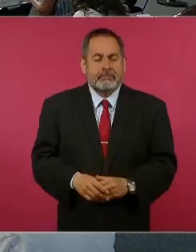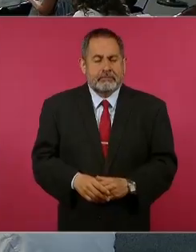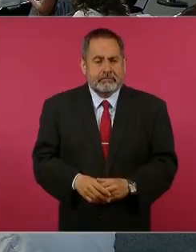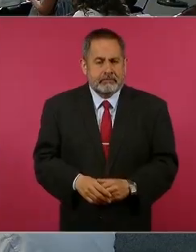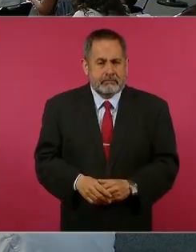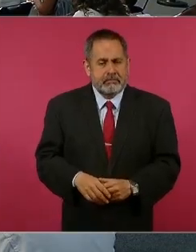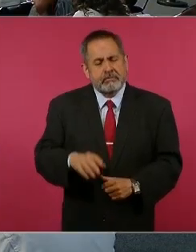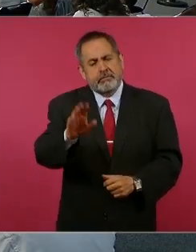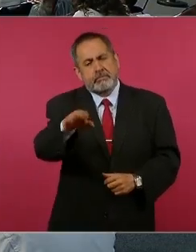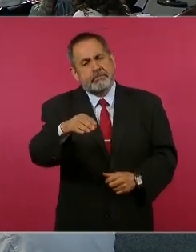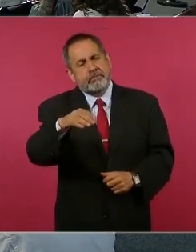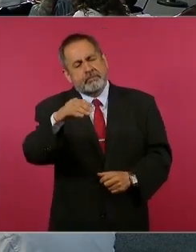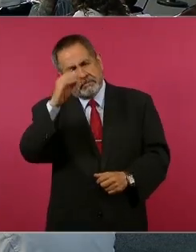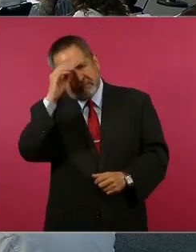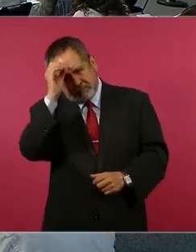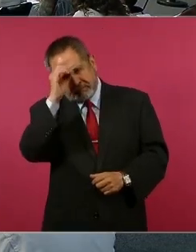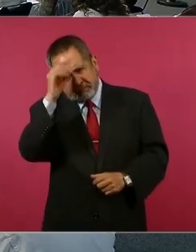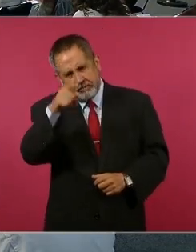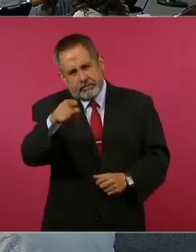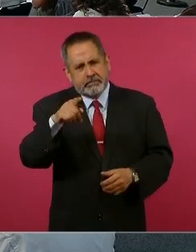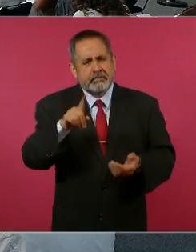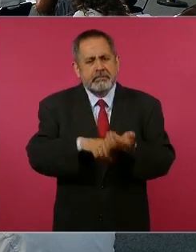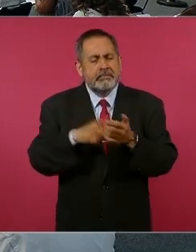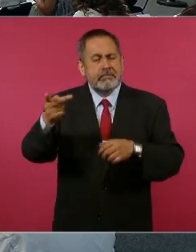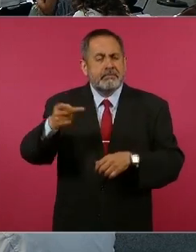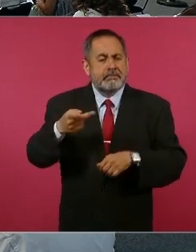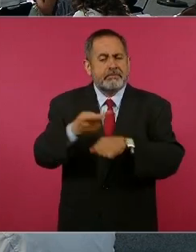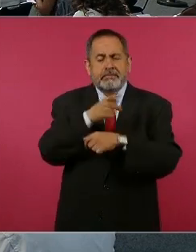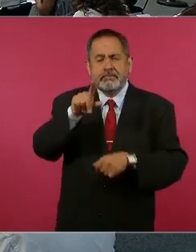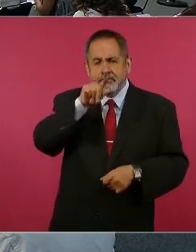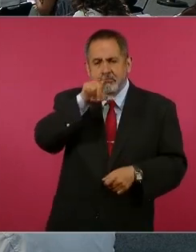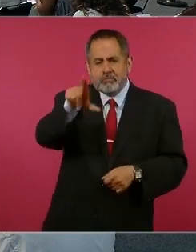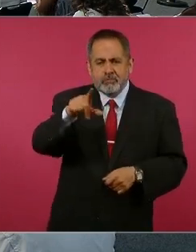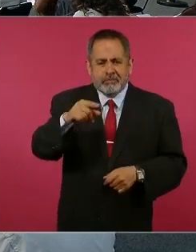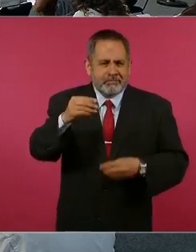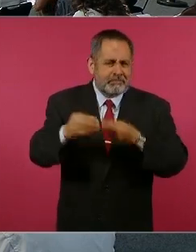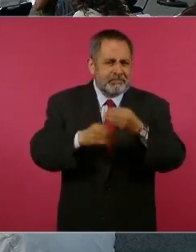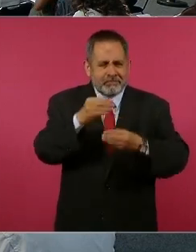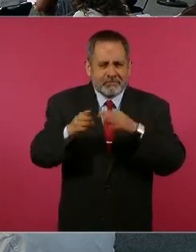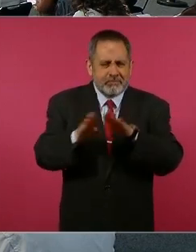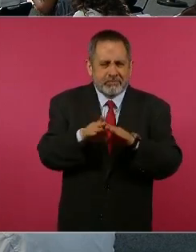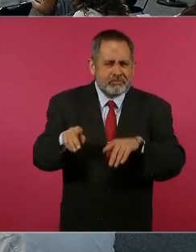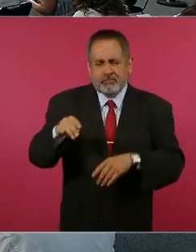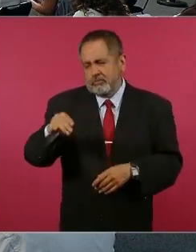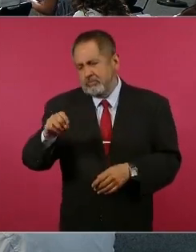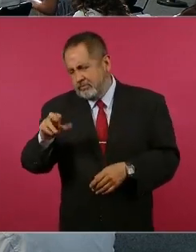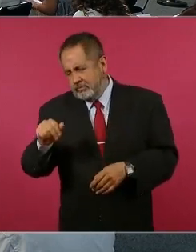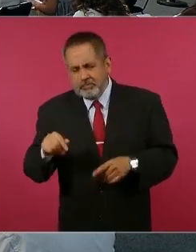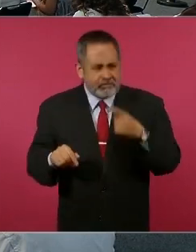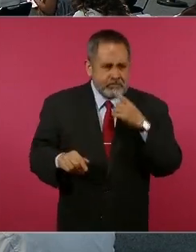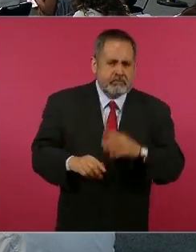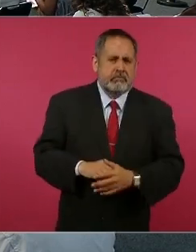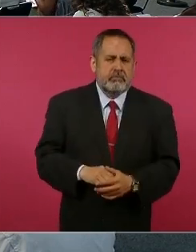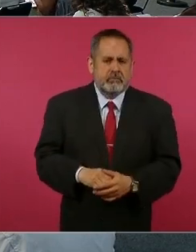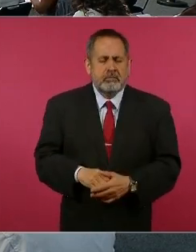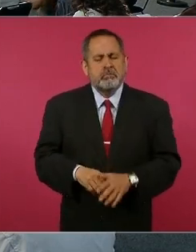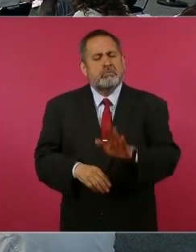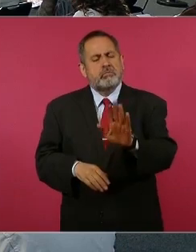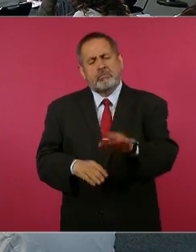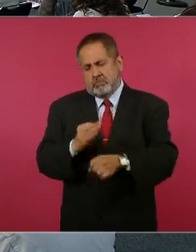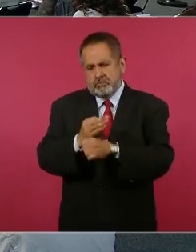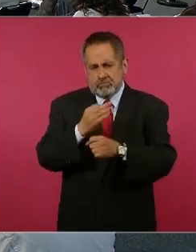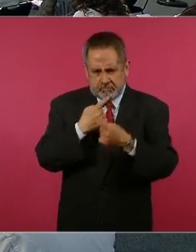Presidente, ¿qué opina sobre la situación postelectoral en Jalisco? Ahorita la disputa que hay entre Morena. Pues se está hablando bastante de eso.